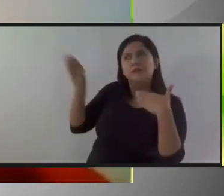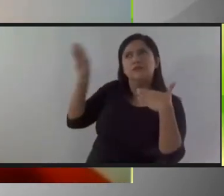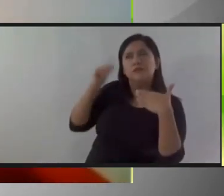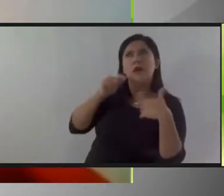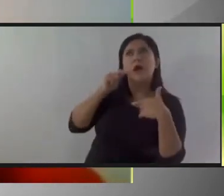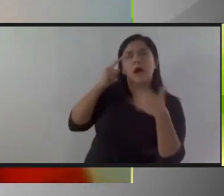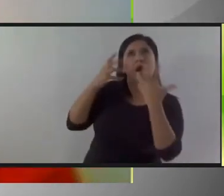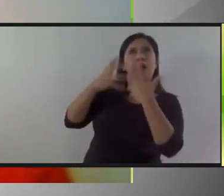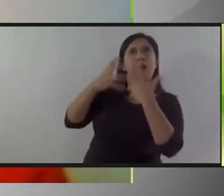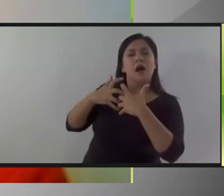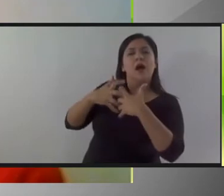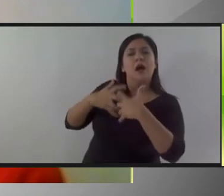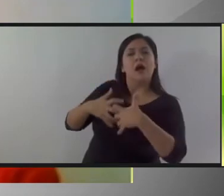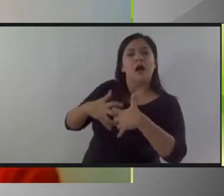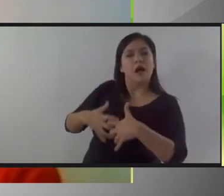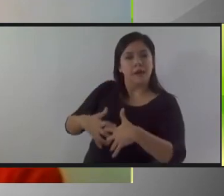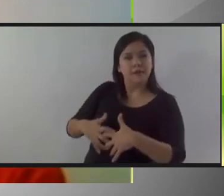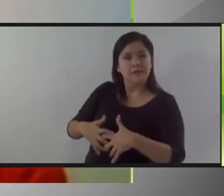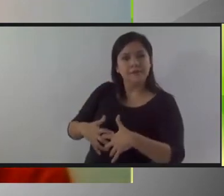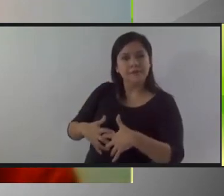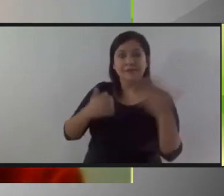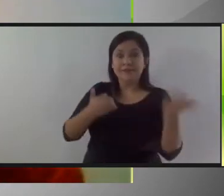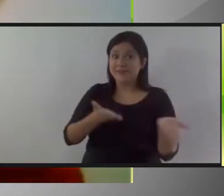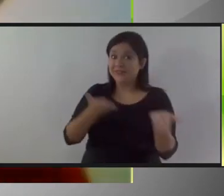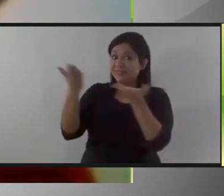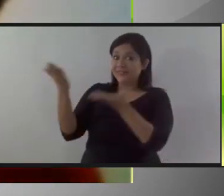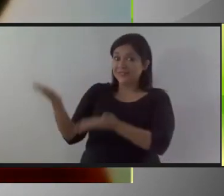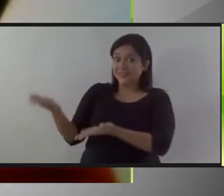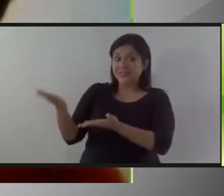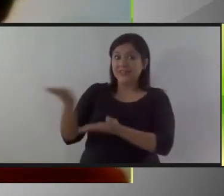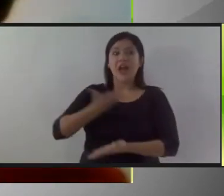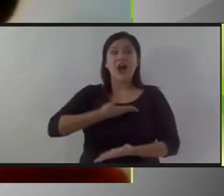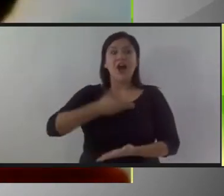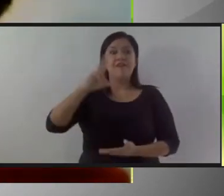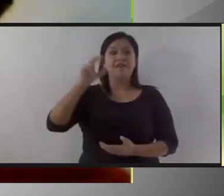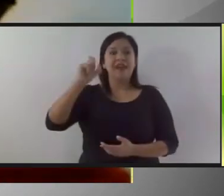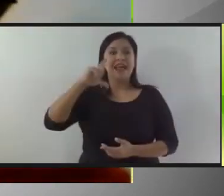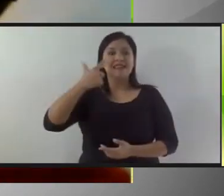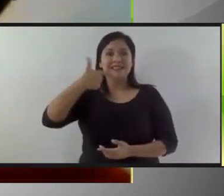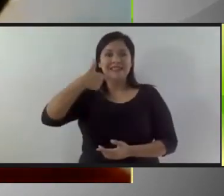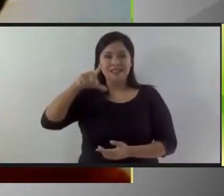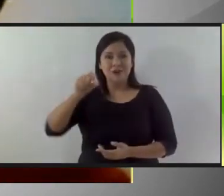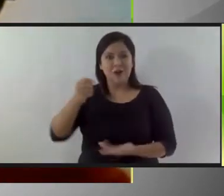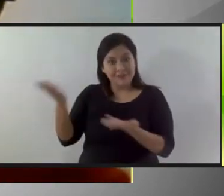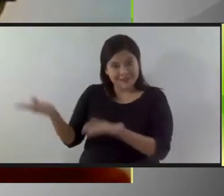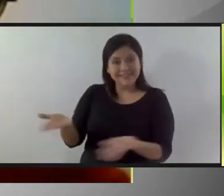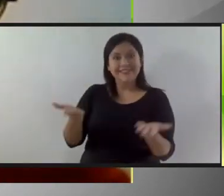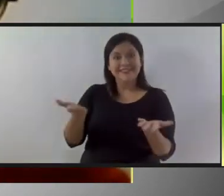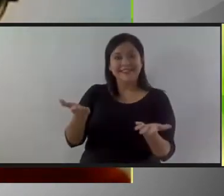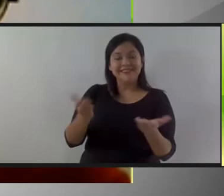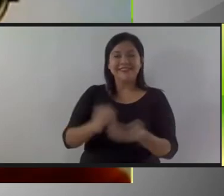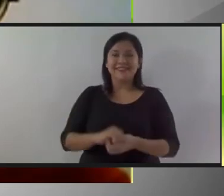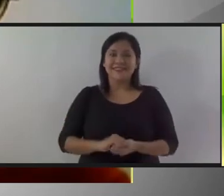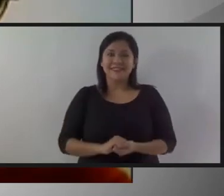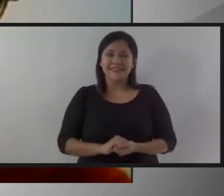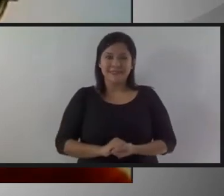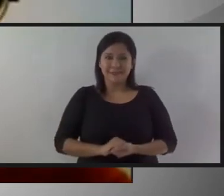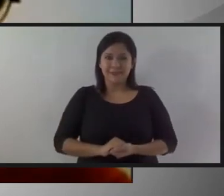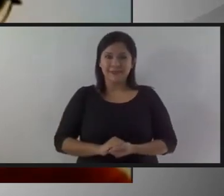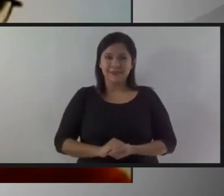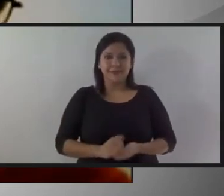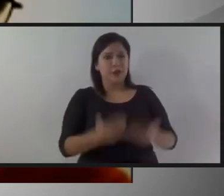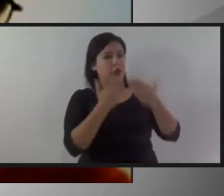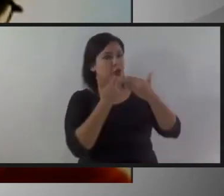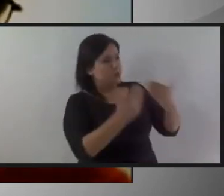personas asistentes. Le paso la voz a Francisco. Adelante, Francisco.